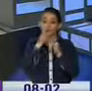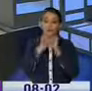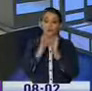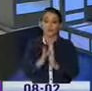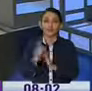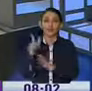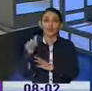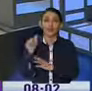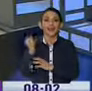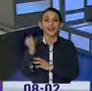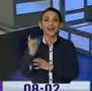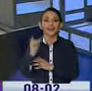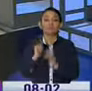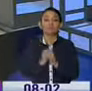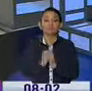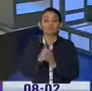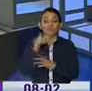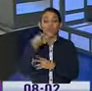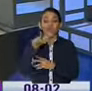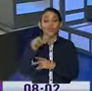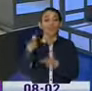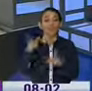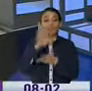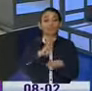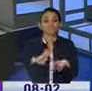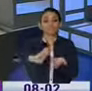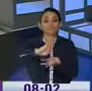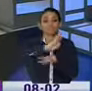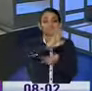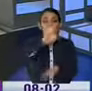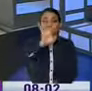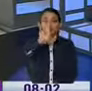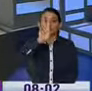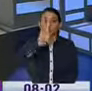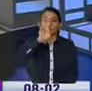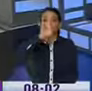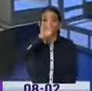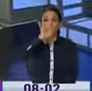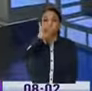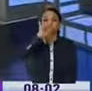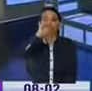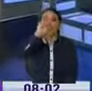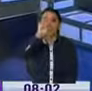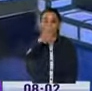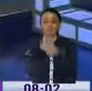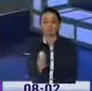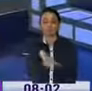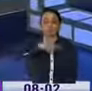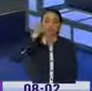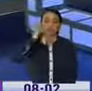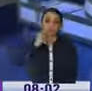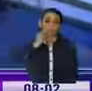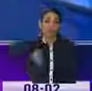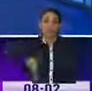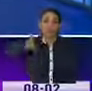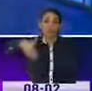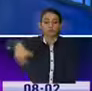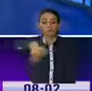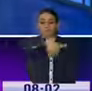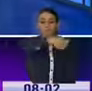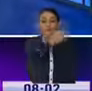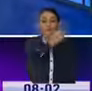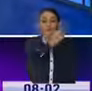Era Alison Corral. Y es que Alison Corral está en el barrio Turubamba de Monjas, en la Mariscal Sucre y pasaje